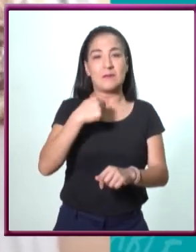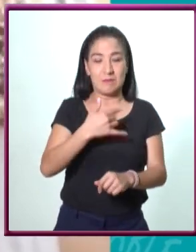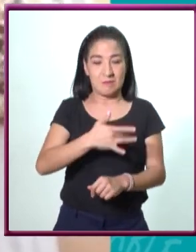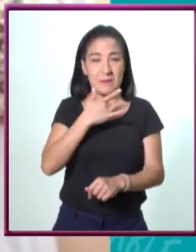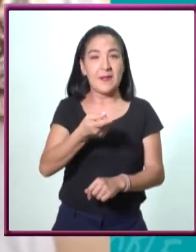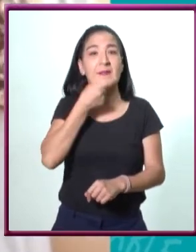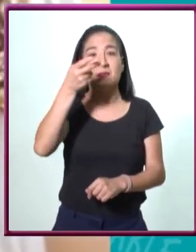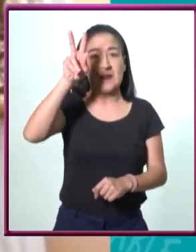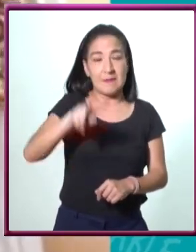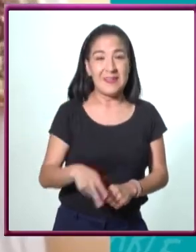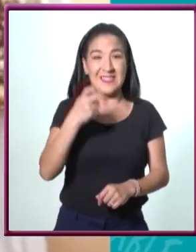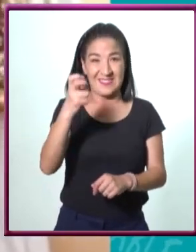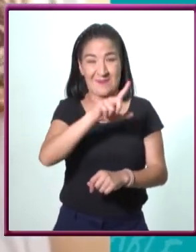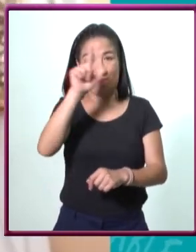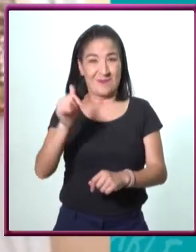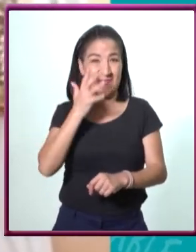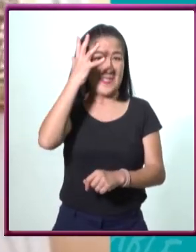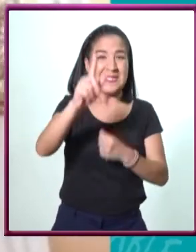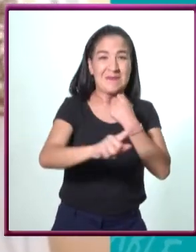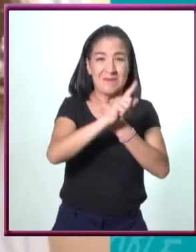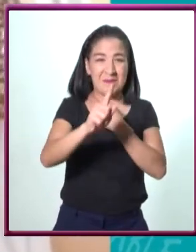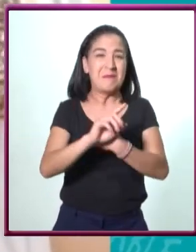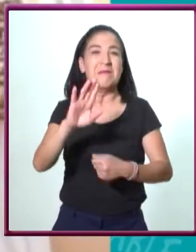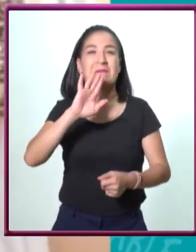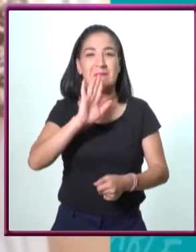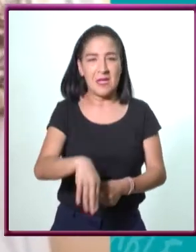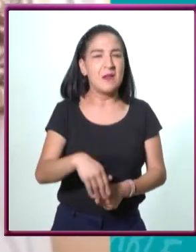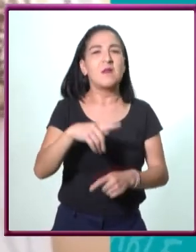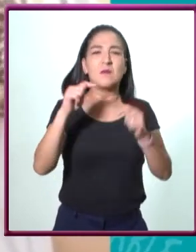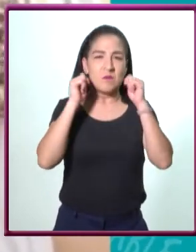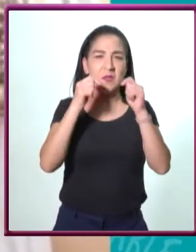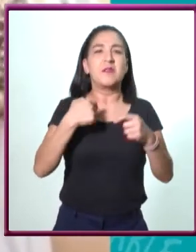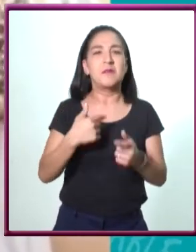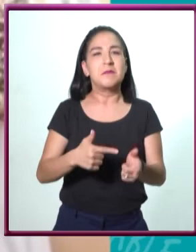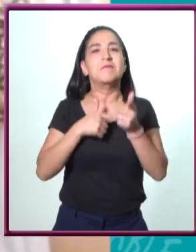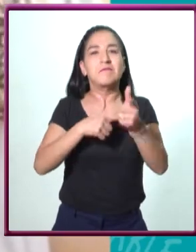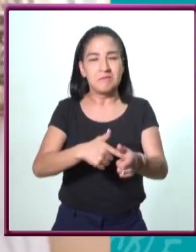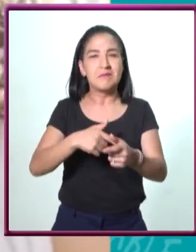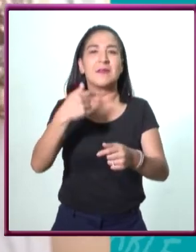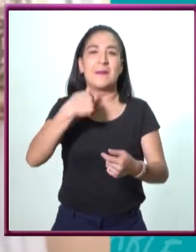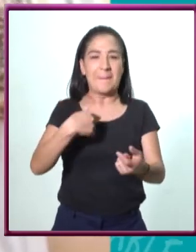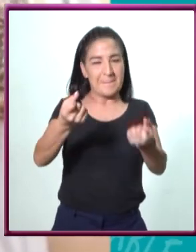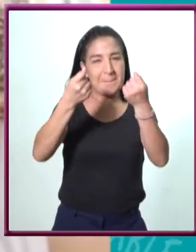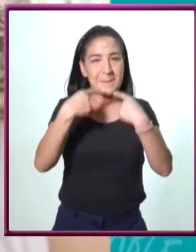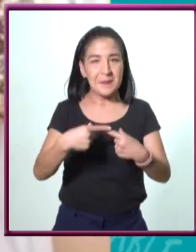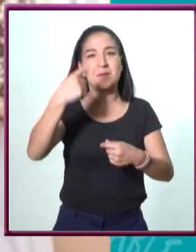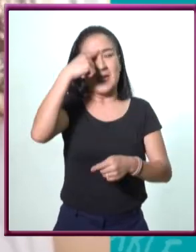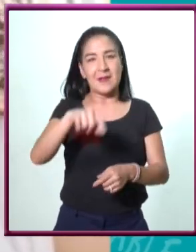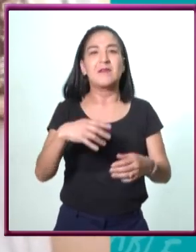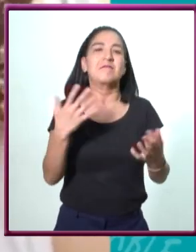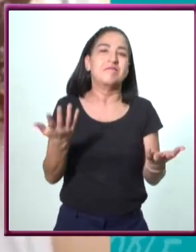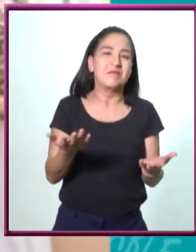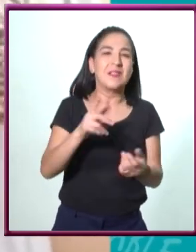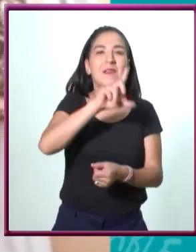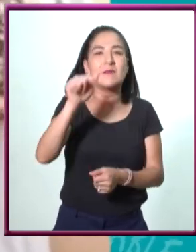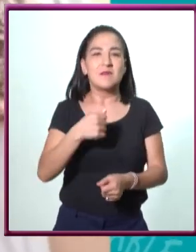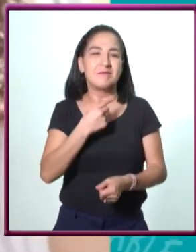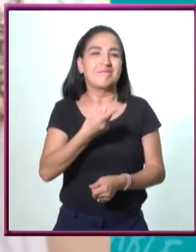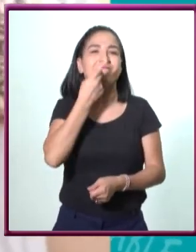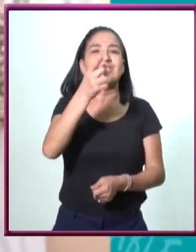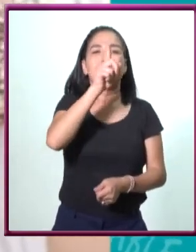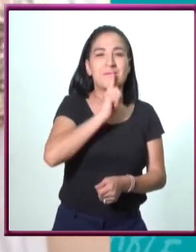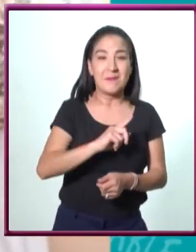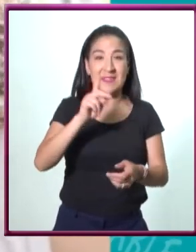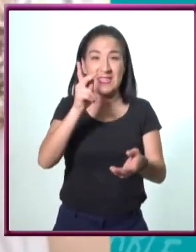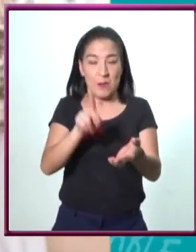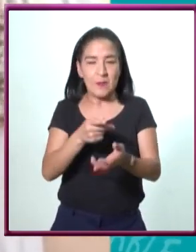la verdad, aunque eso me traiga consecuencias desagradables, yo me voy a quedar mejor conmigo mismo a que si digo una